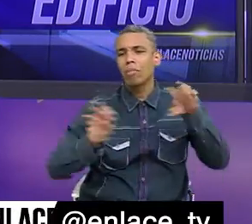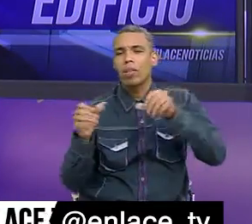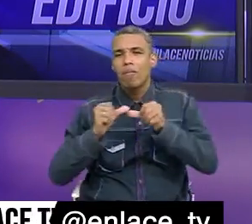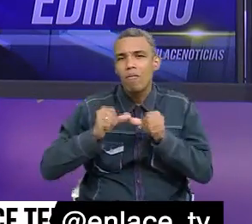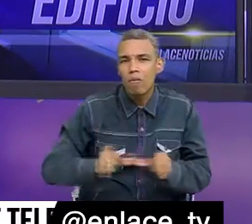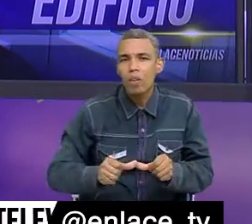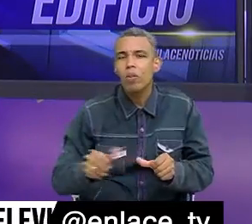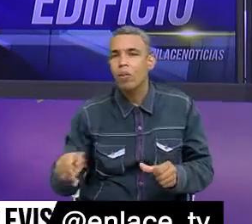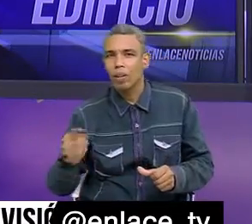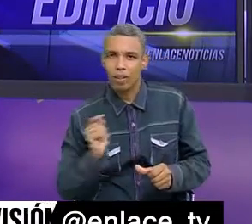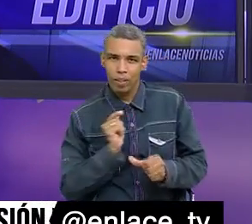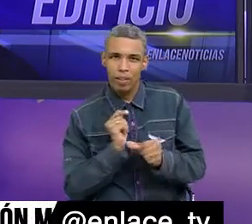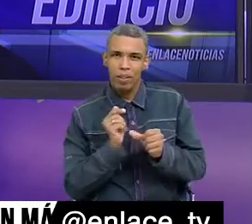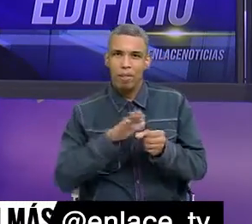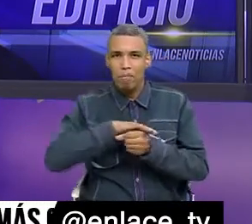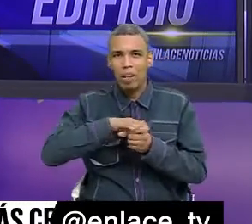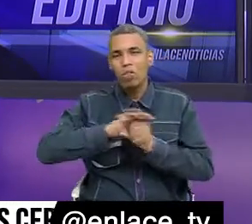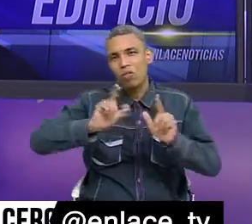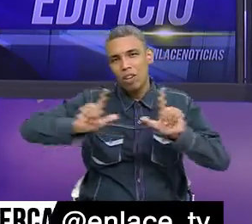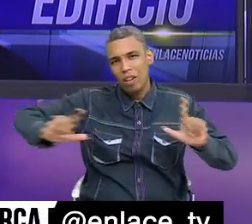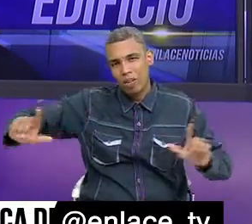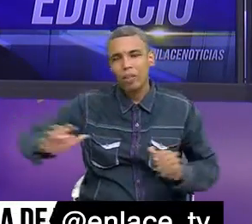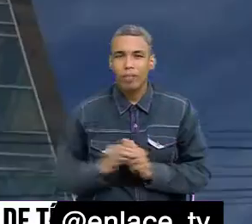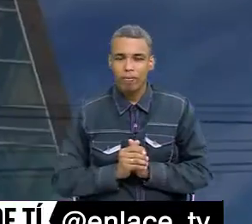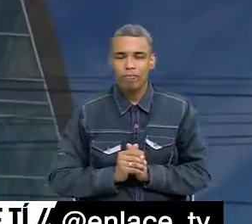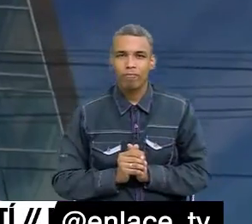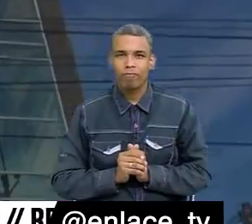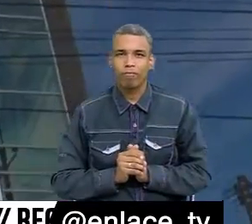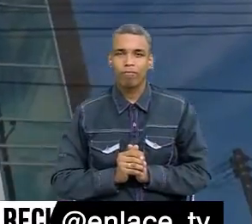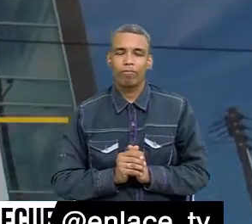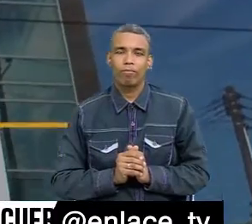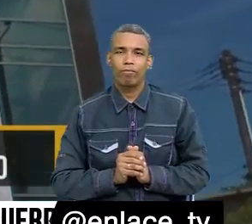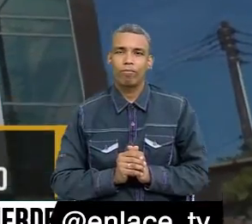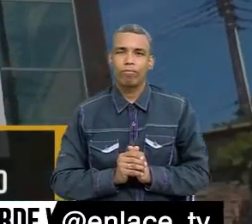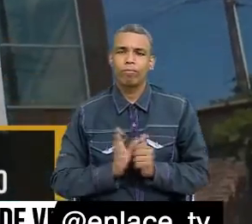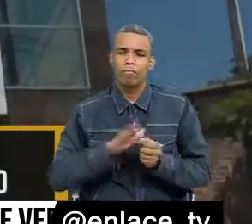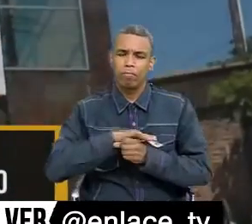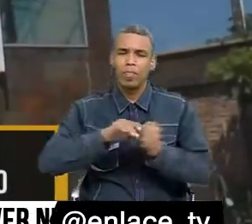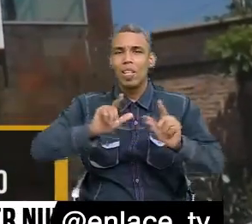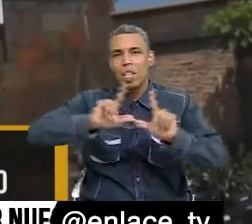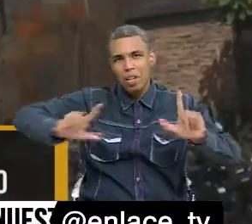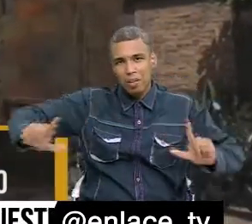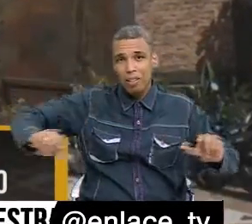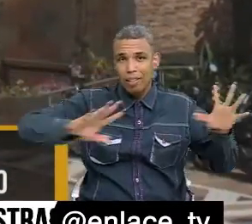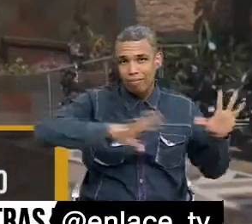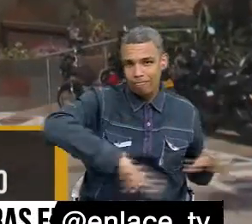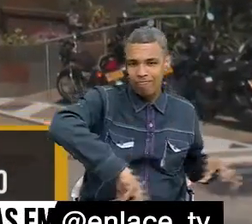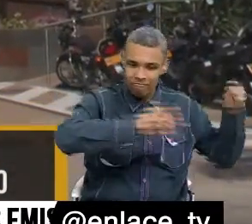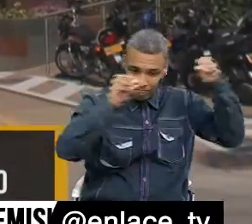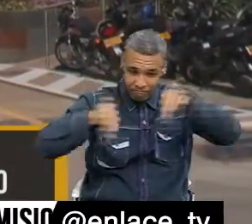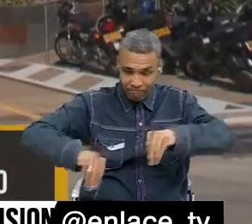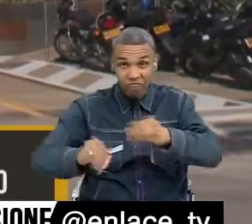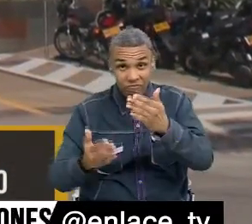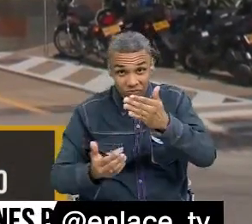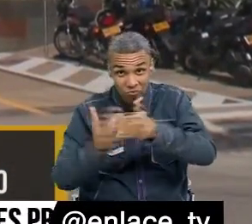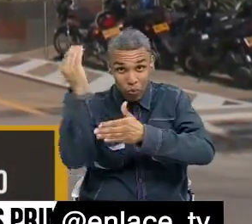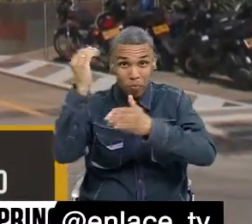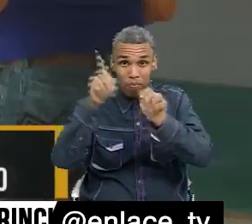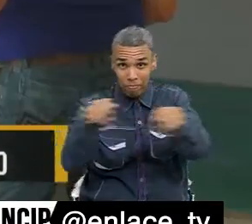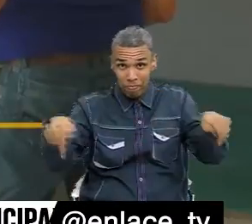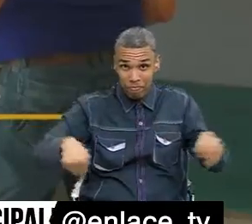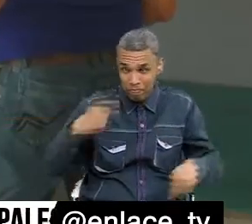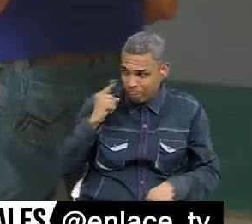no estará ubicado en este lugar. Desde la semana pasada, las oficinas de Planeación Municipal de Barranca Bermeja están ubicadas en este edificio